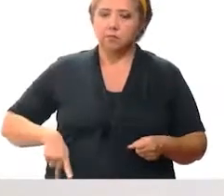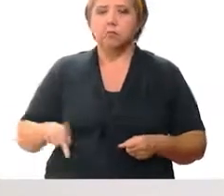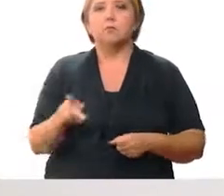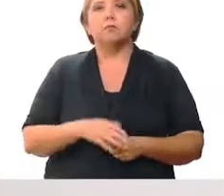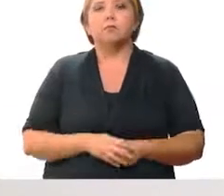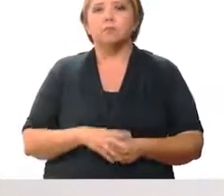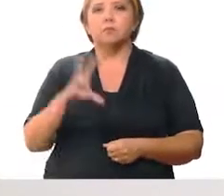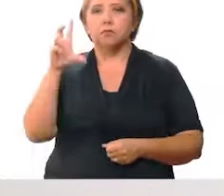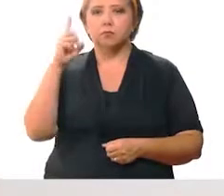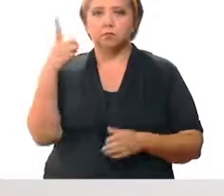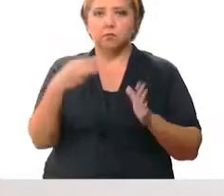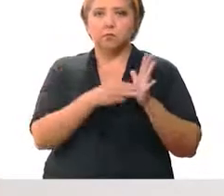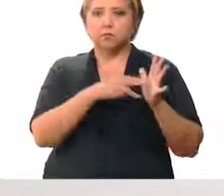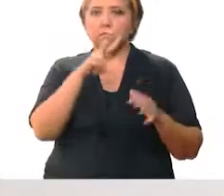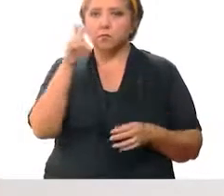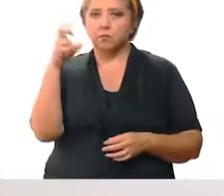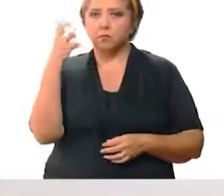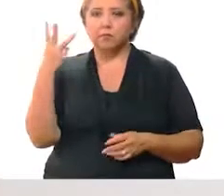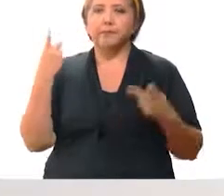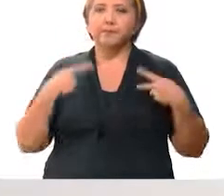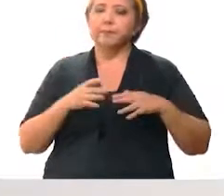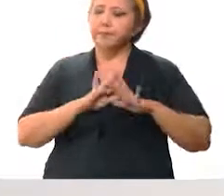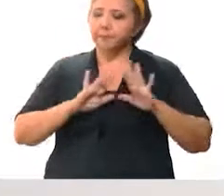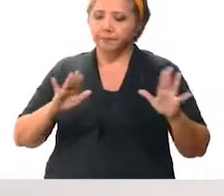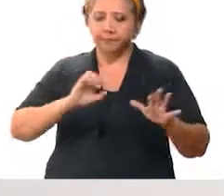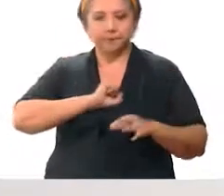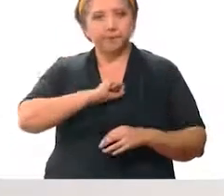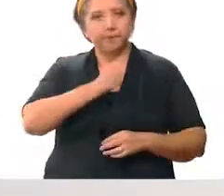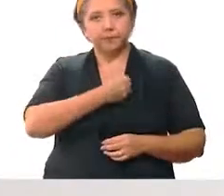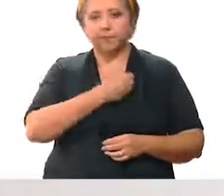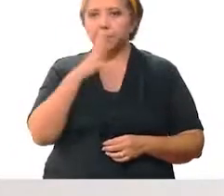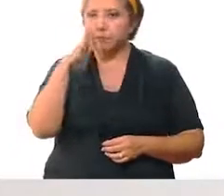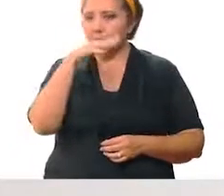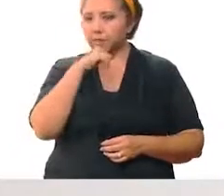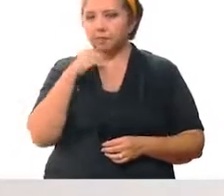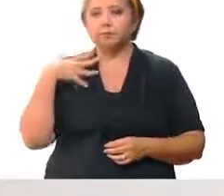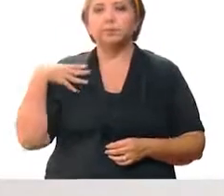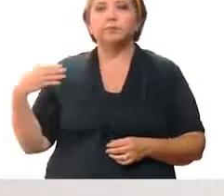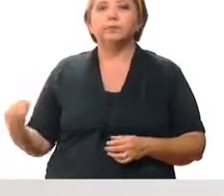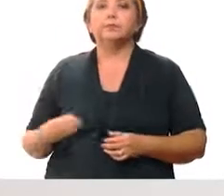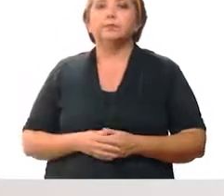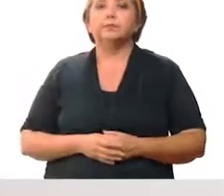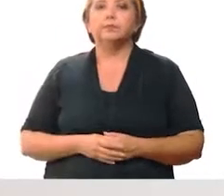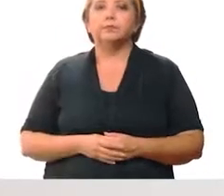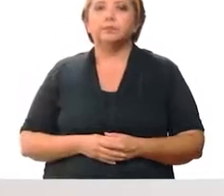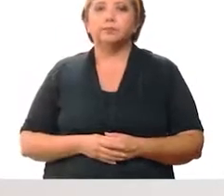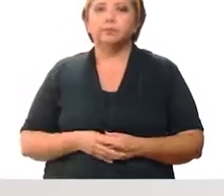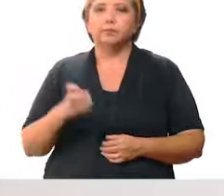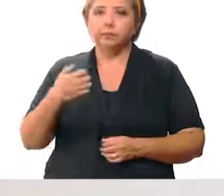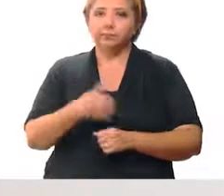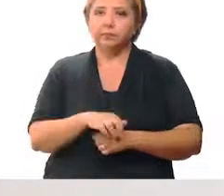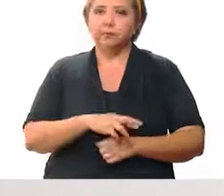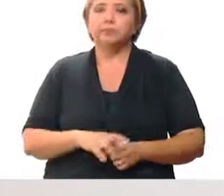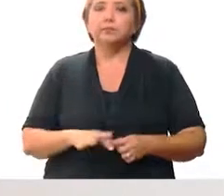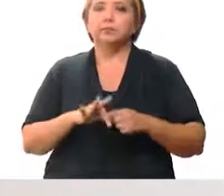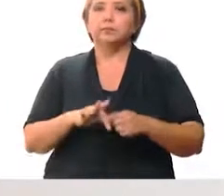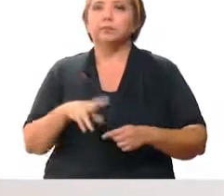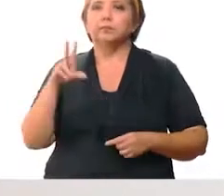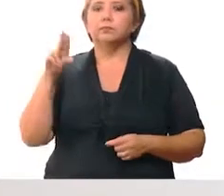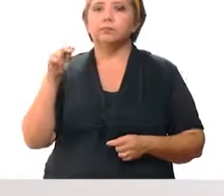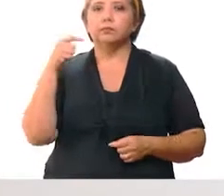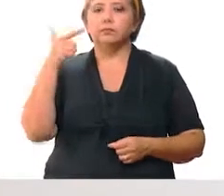públicos. 31,203 pacientes ya se recuperaron, no presentan síntomas ni pueden contagiar. Esta cifra